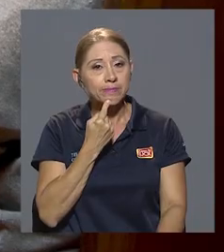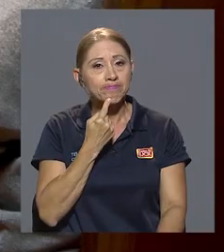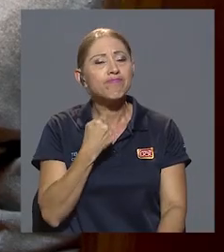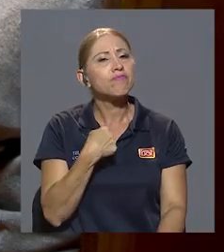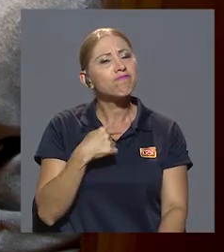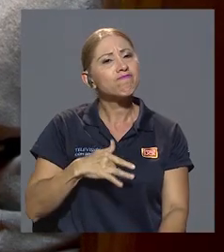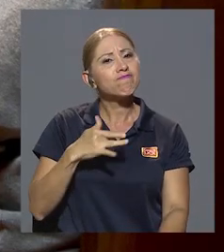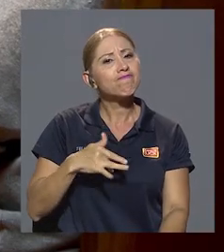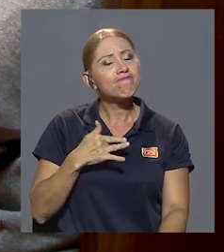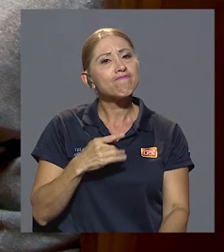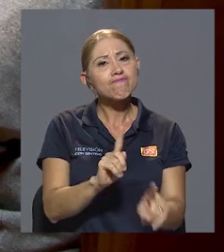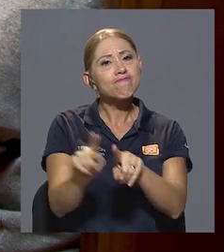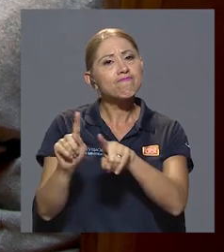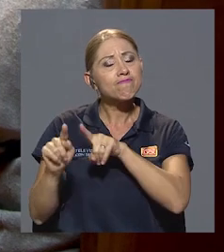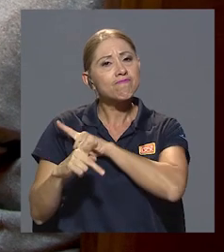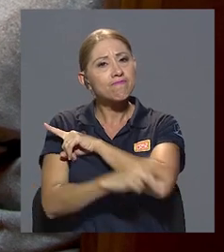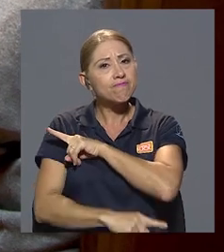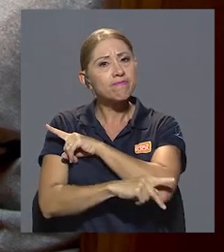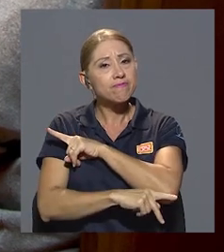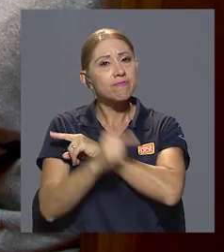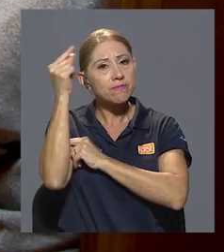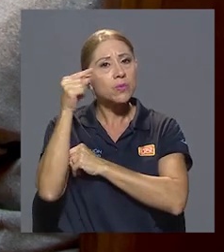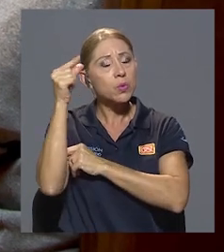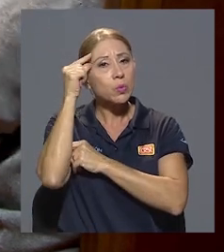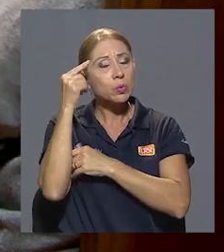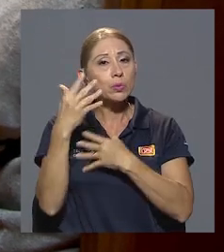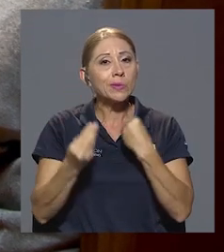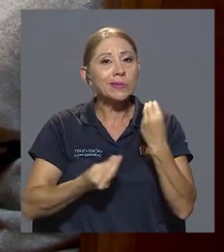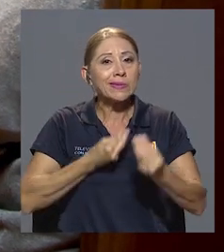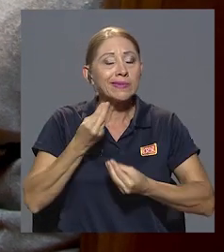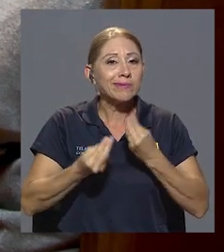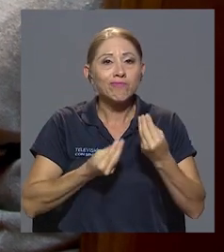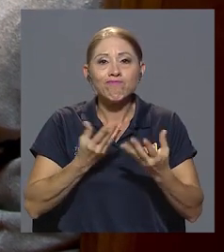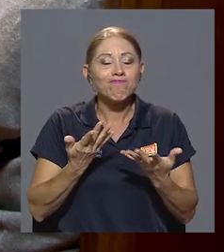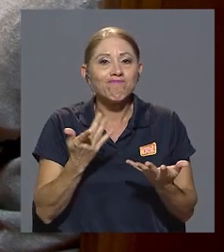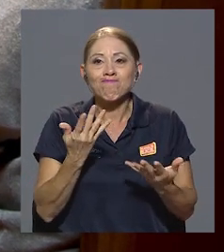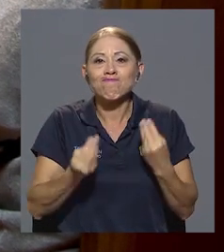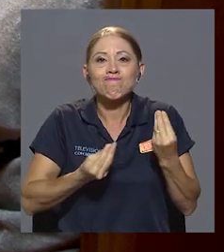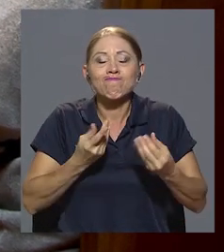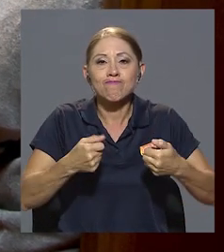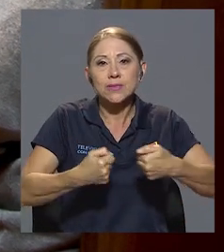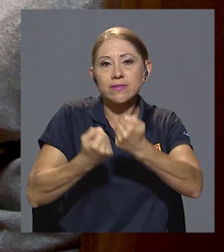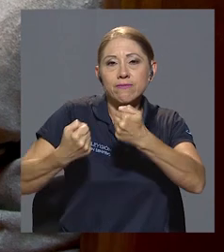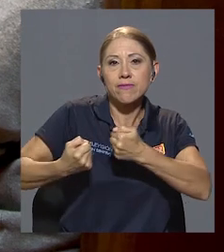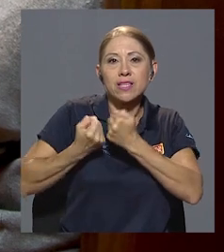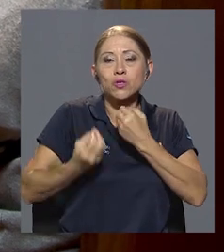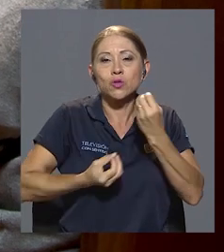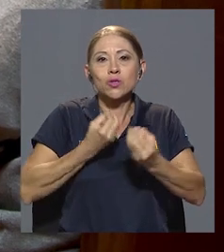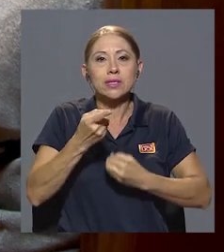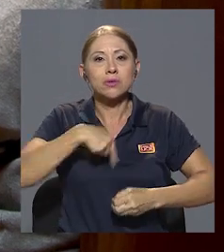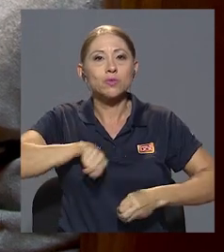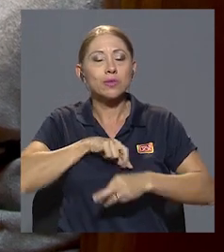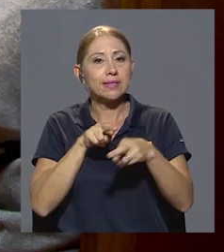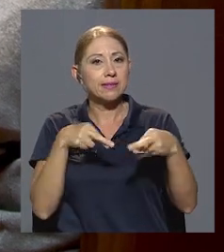gobiernos se han quedado se están quedando muy cortos frente a los retos que tiene nuestra región